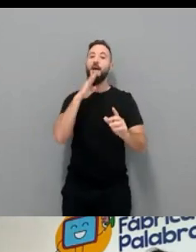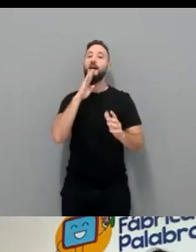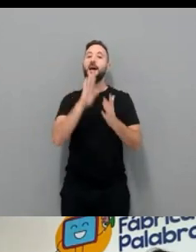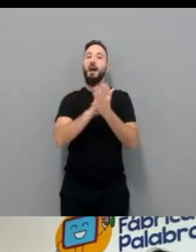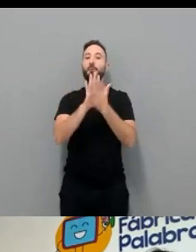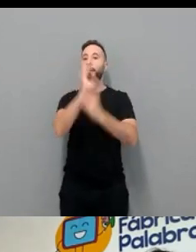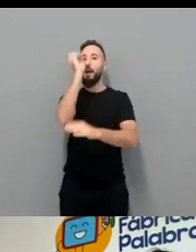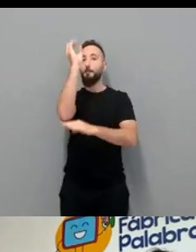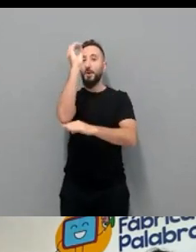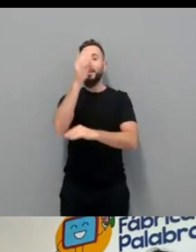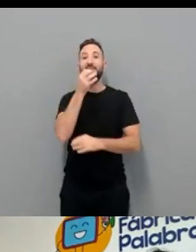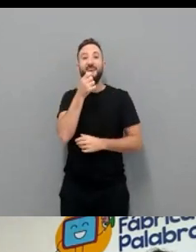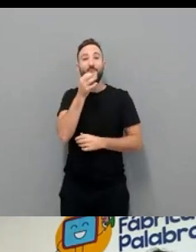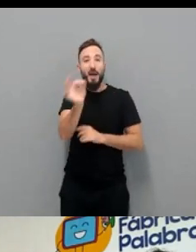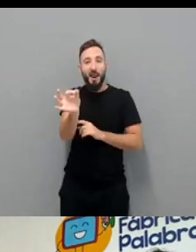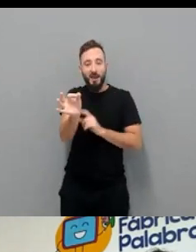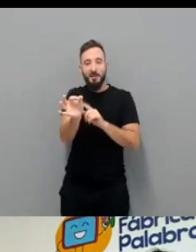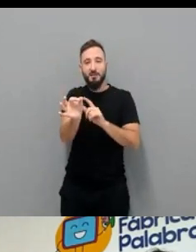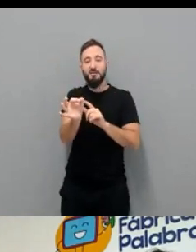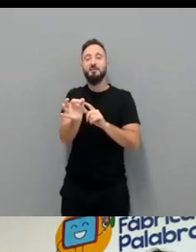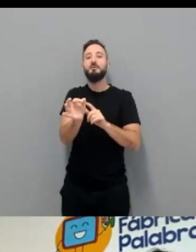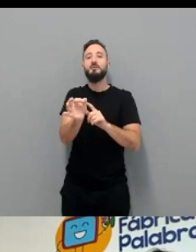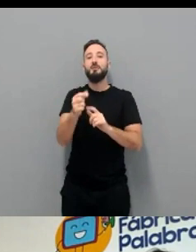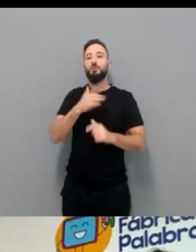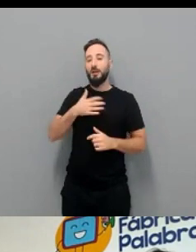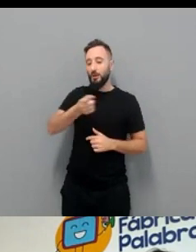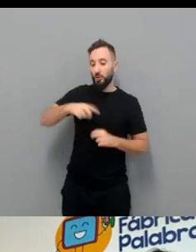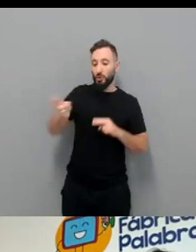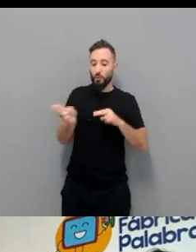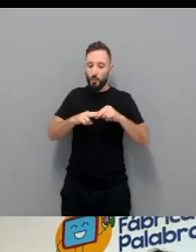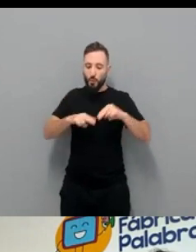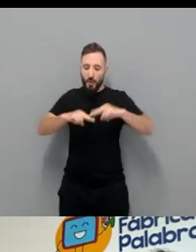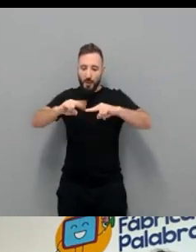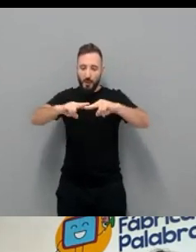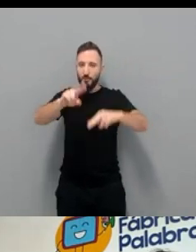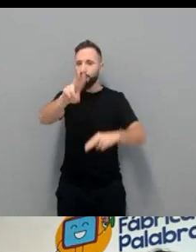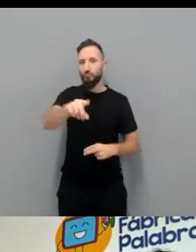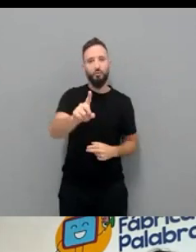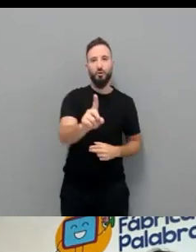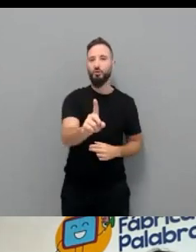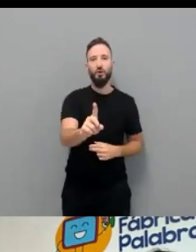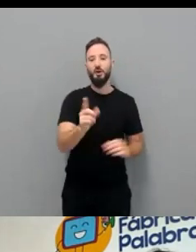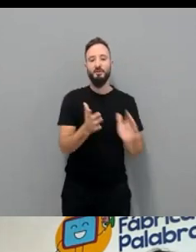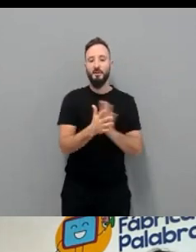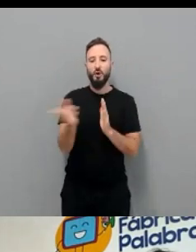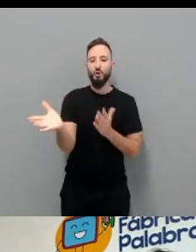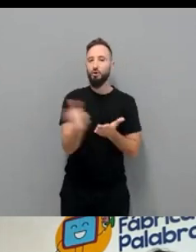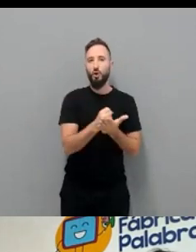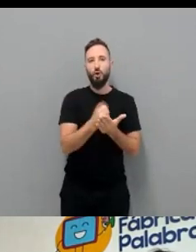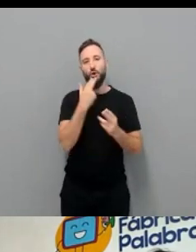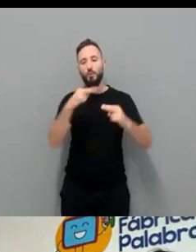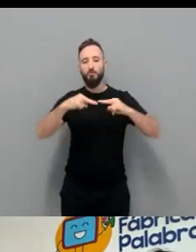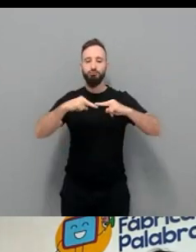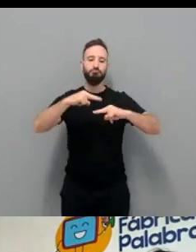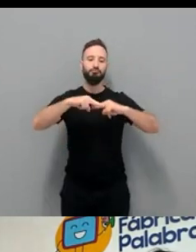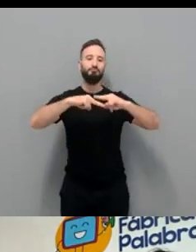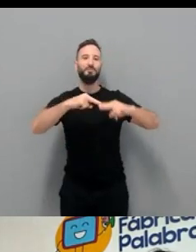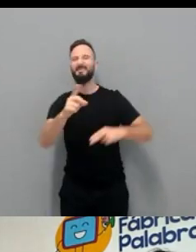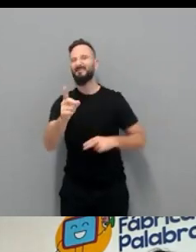ponencia de que no somos piezas de un puzzle, que no aprendemos todo como piezas de un puzzle, que tenemos